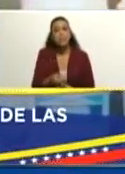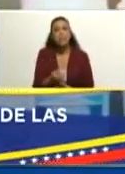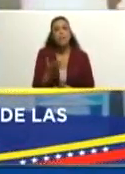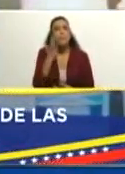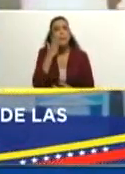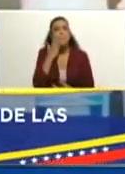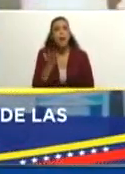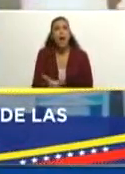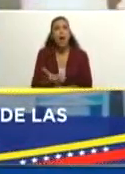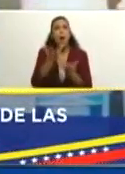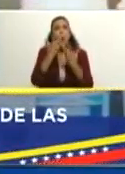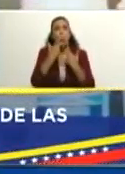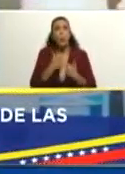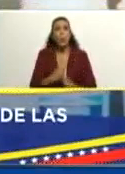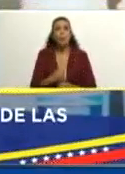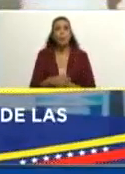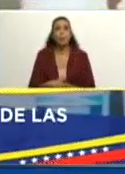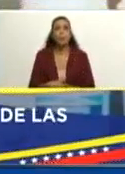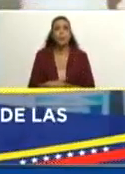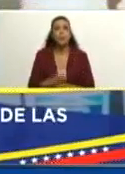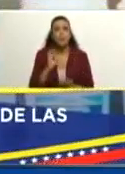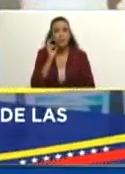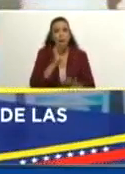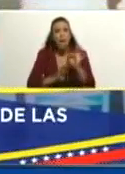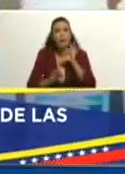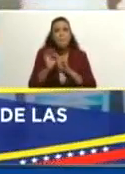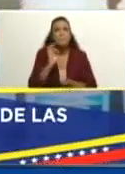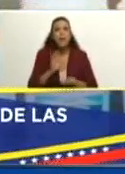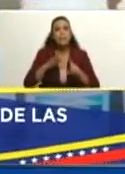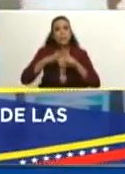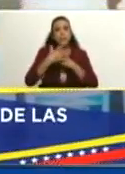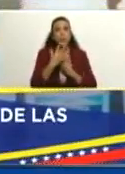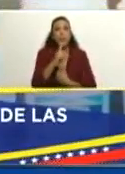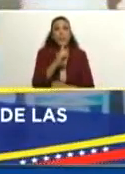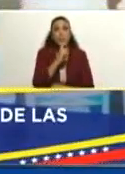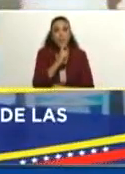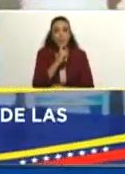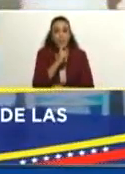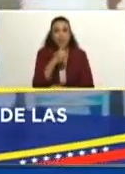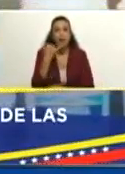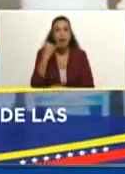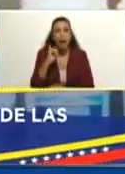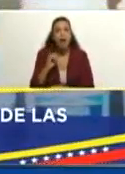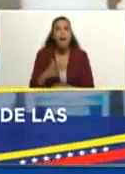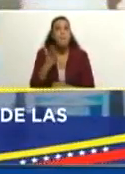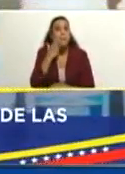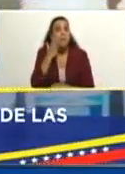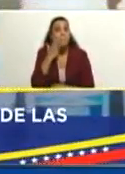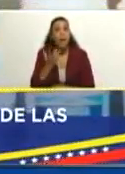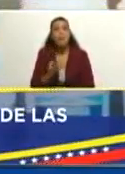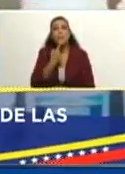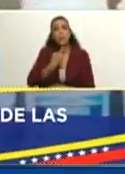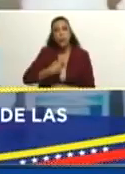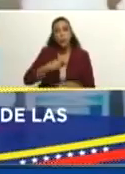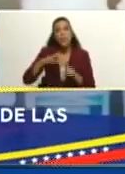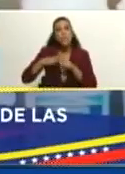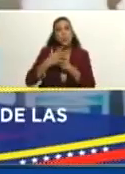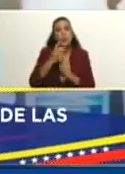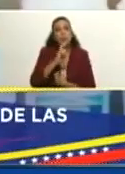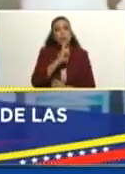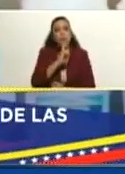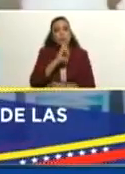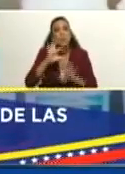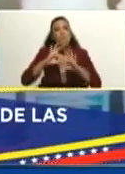mamá. Siempre digo así, en todas las circunstancias. Sobre todo mi mamá lo decía en una época en